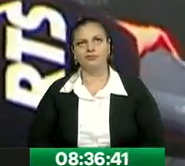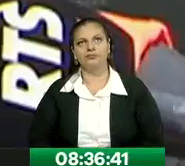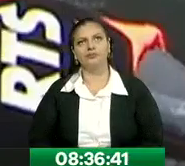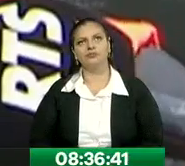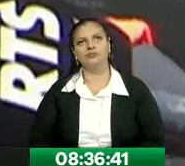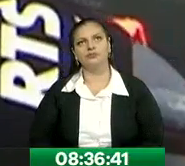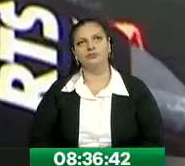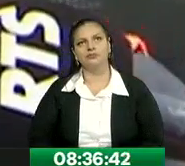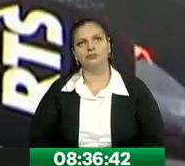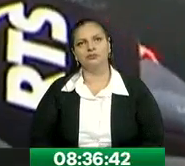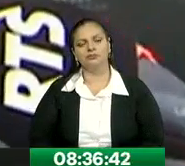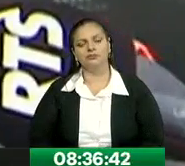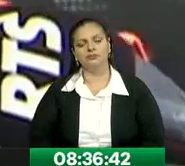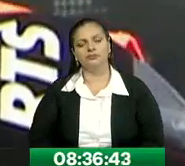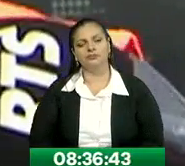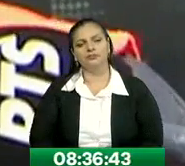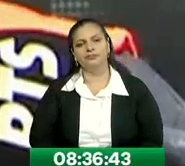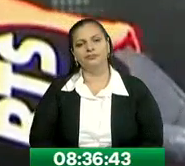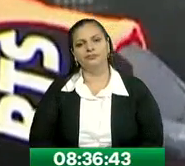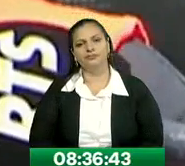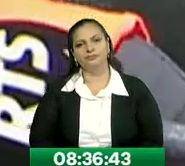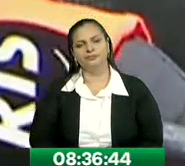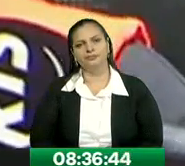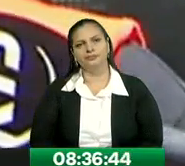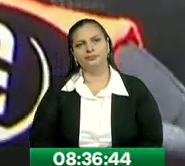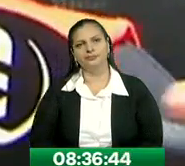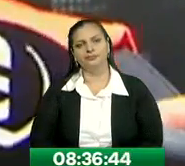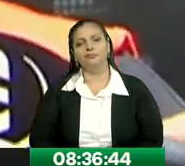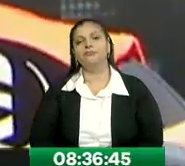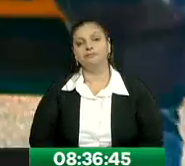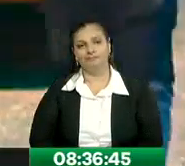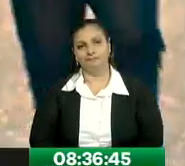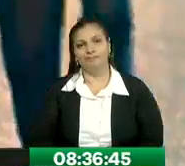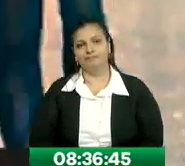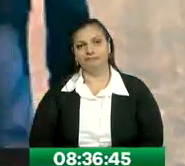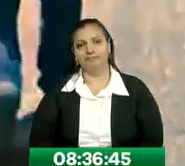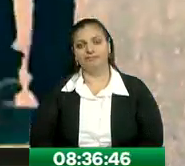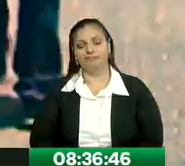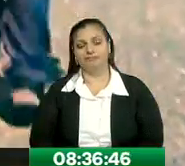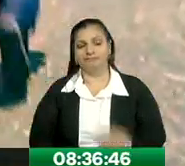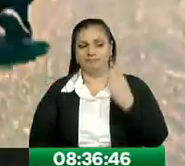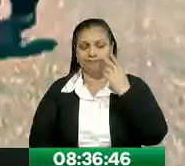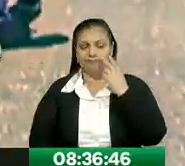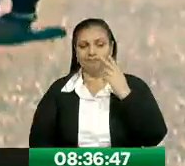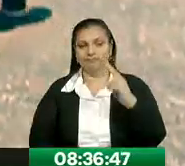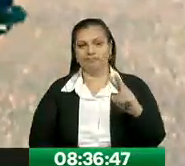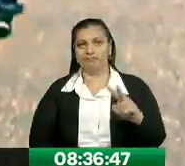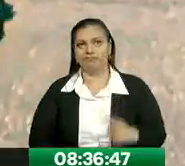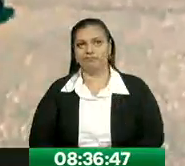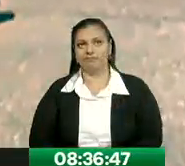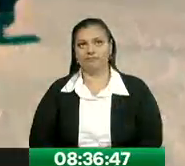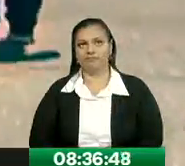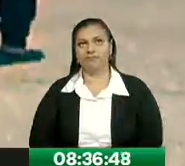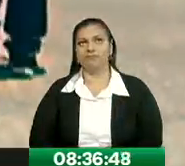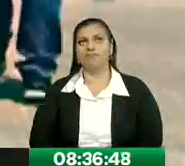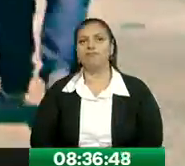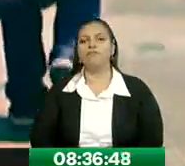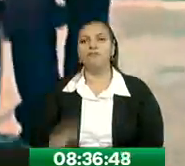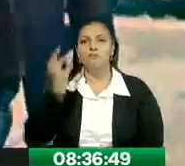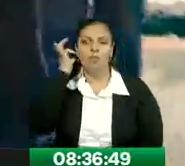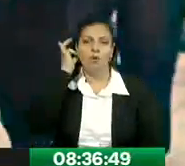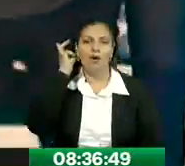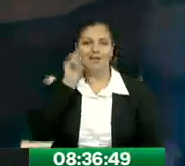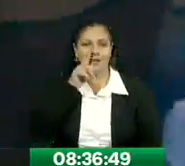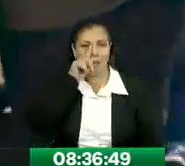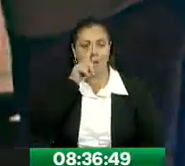al zaguán. Yo vivo ahí al ladito donde él. ¿Y hoy lo vio? Sí. La mujer que encontró su cuerpo fue trasladada hasta la fiscalía a fin